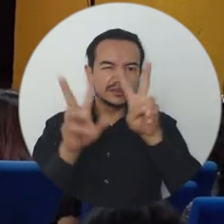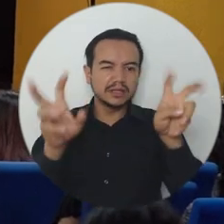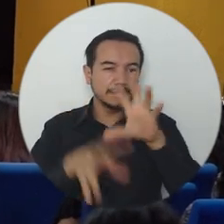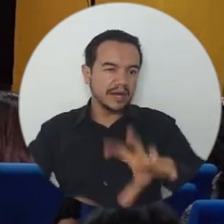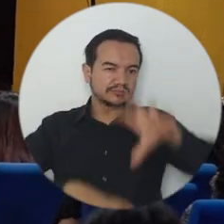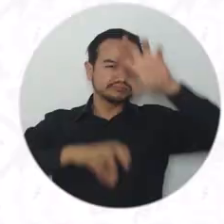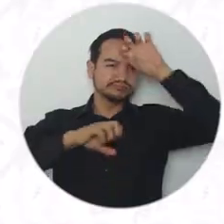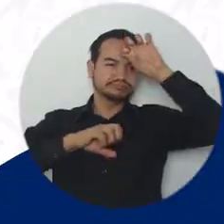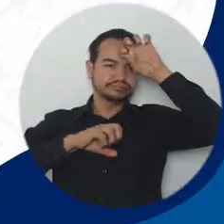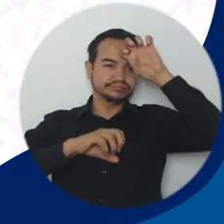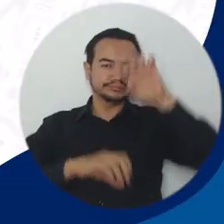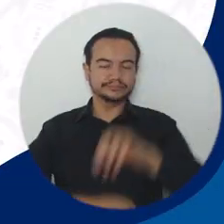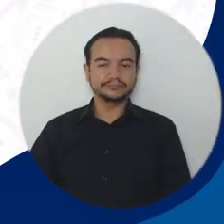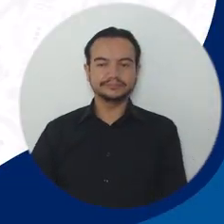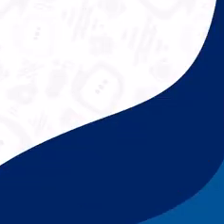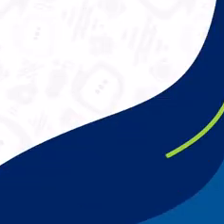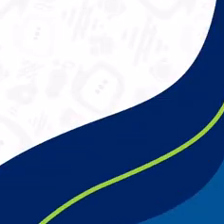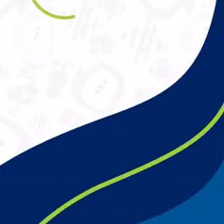del conocimiento.